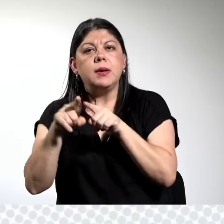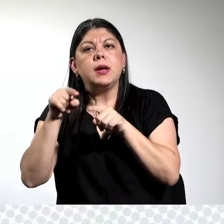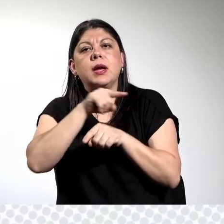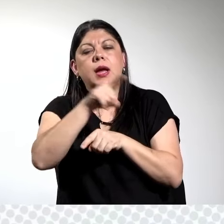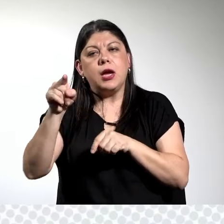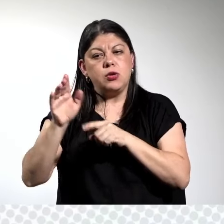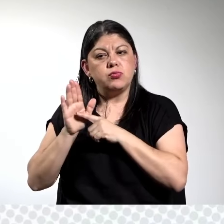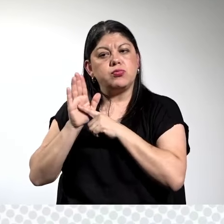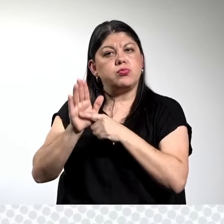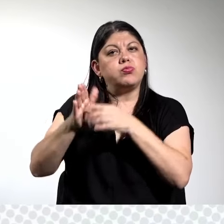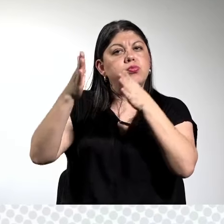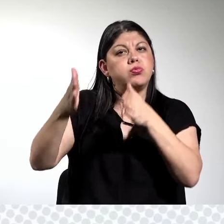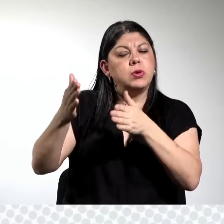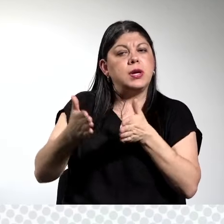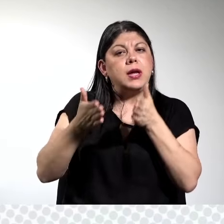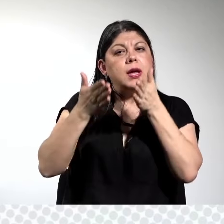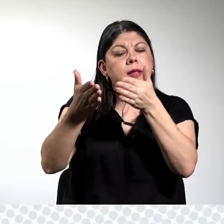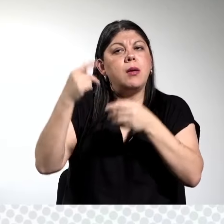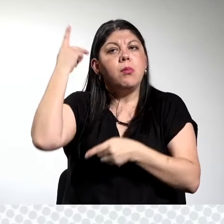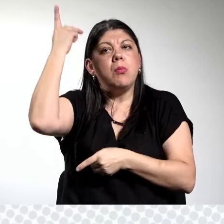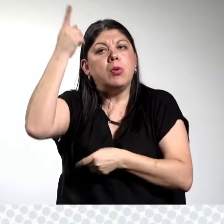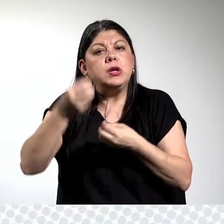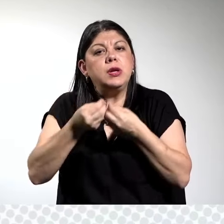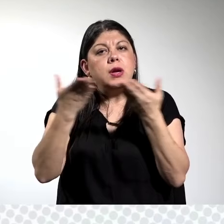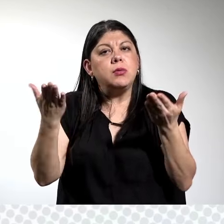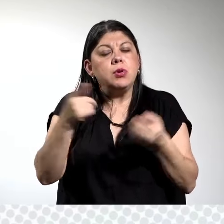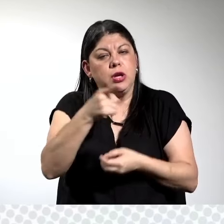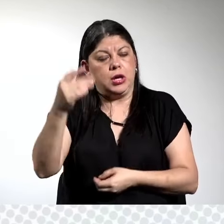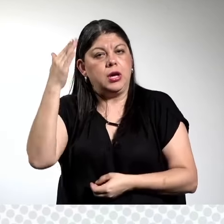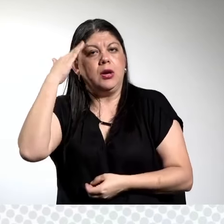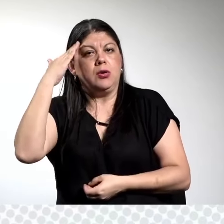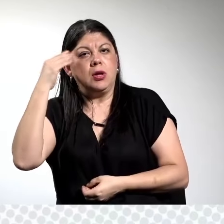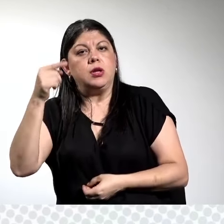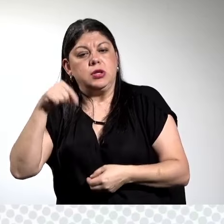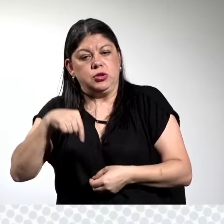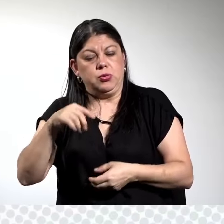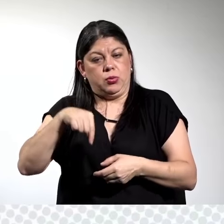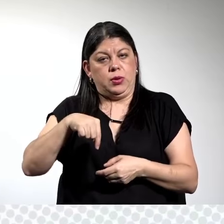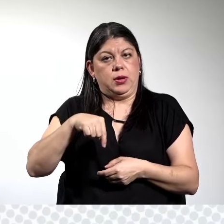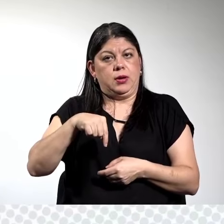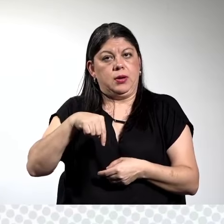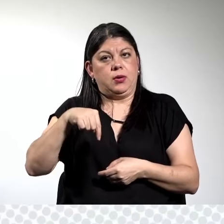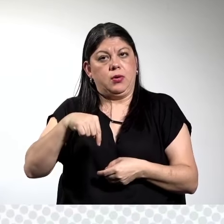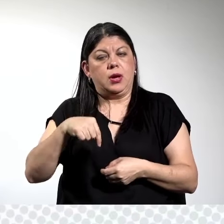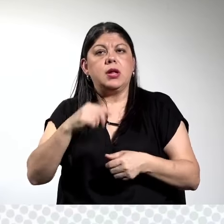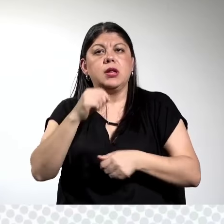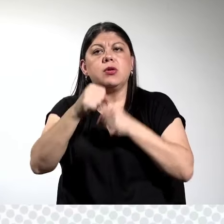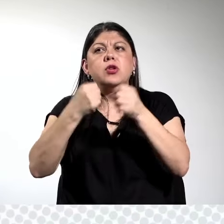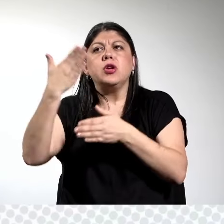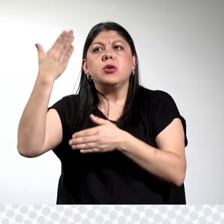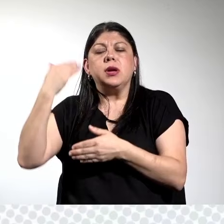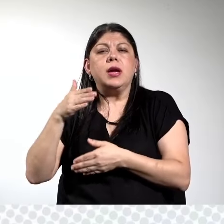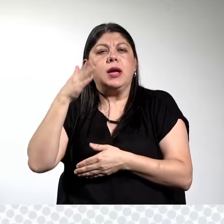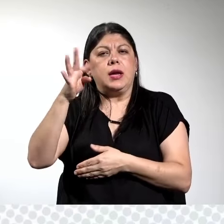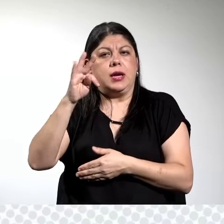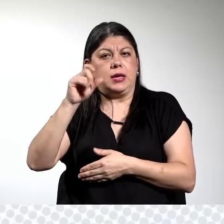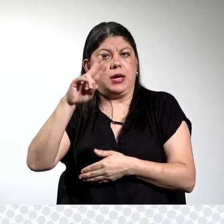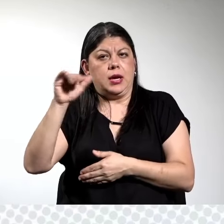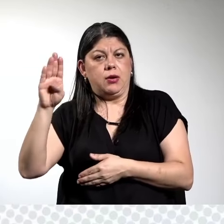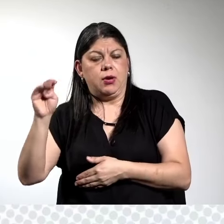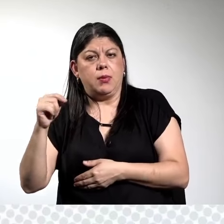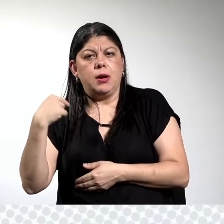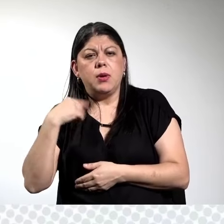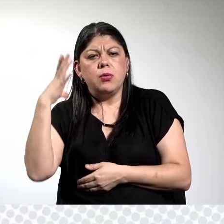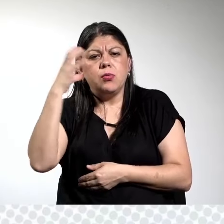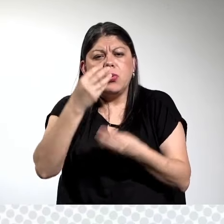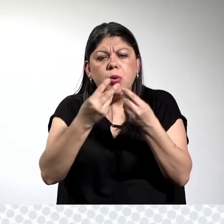sean ellos y ellas las que planteen las políticas públicas que se tienen que hacer. Si yo aquí A mí me tocó hace algunos años ir a Terra y ver los grandes problemas que hay con la